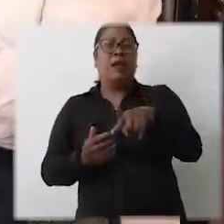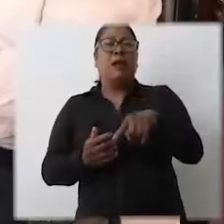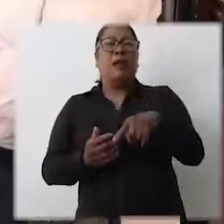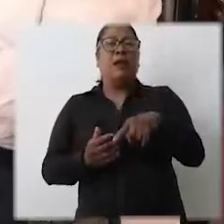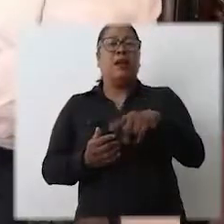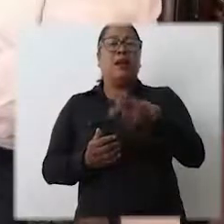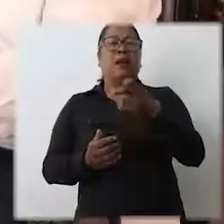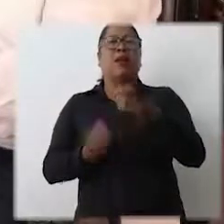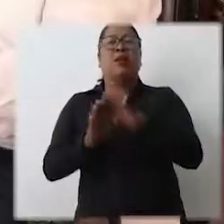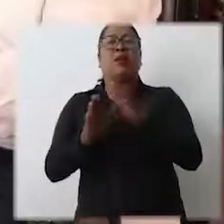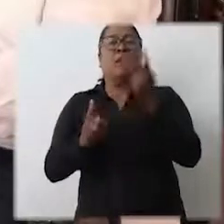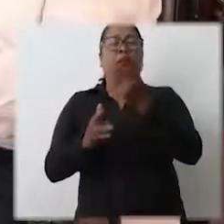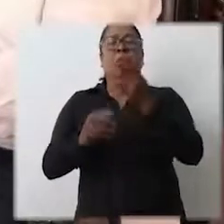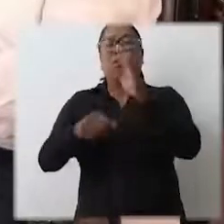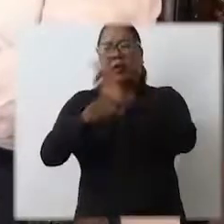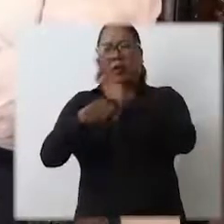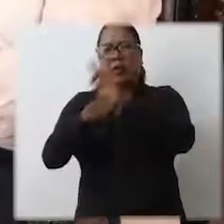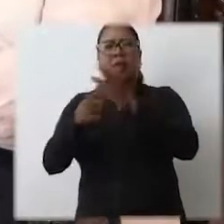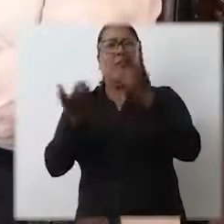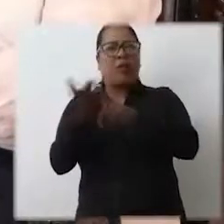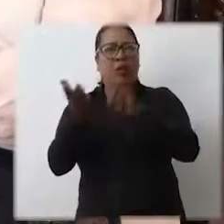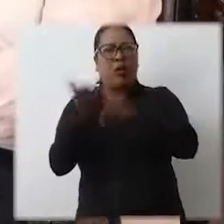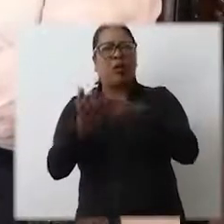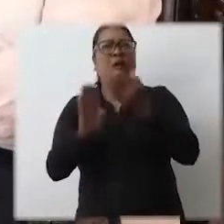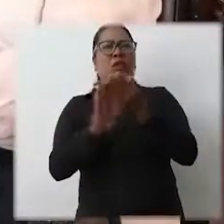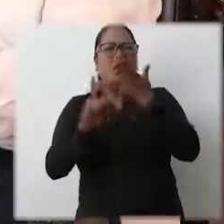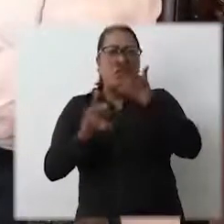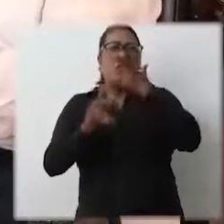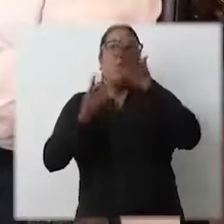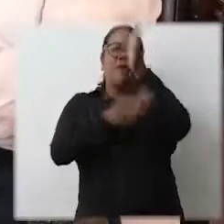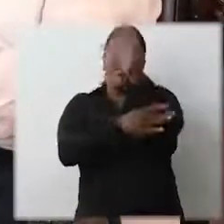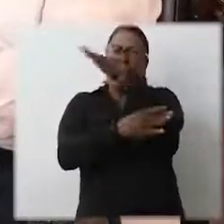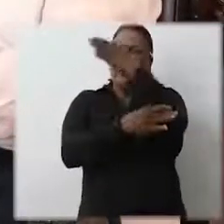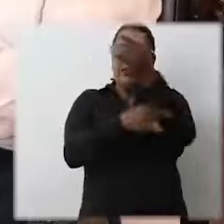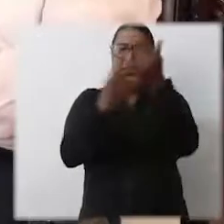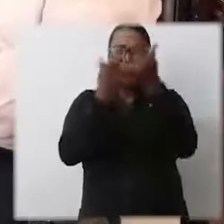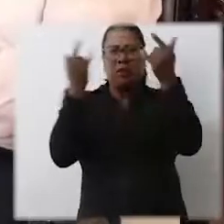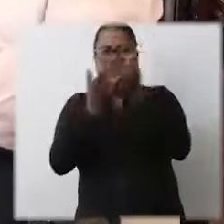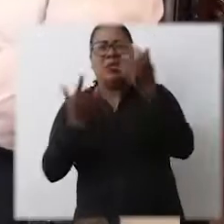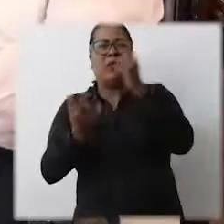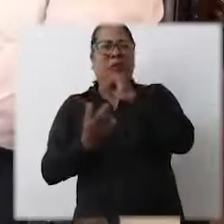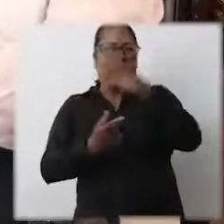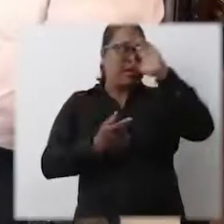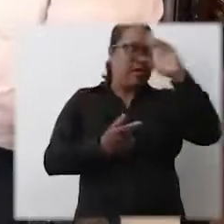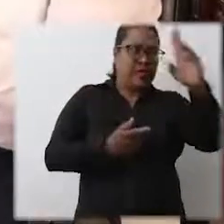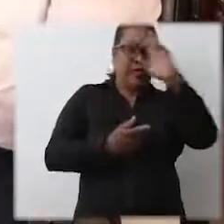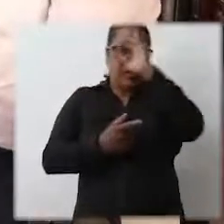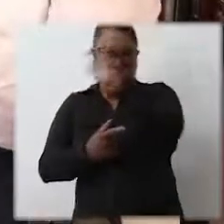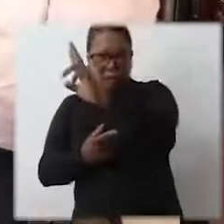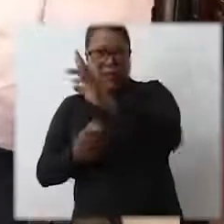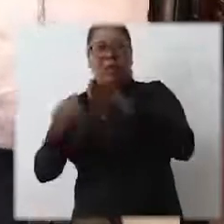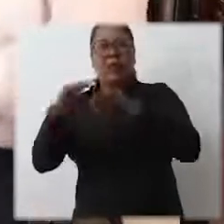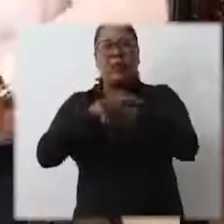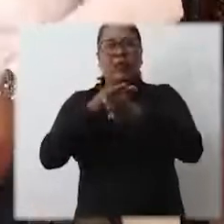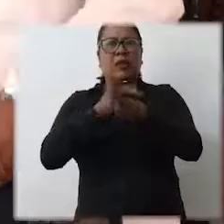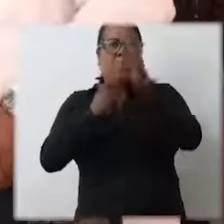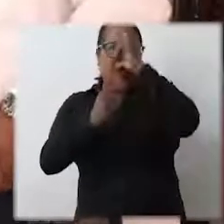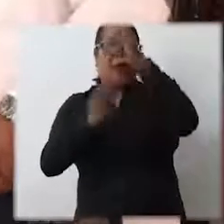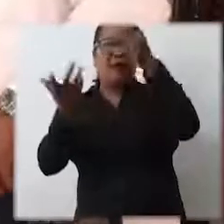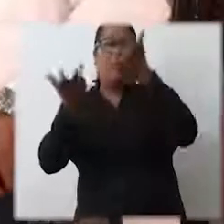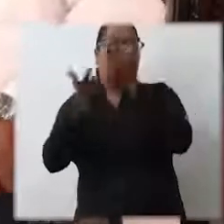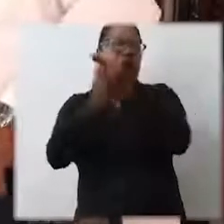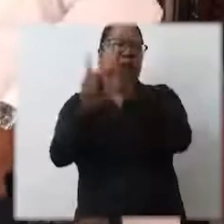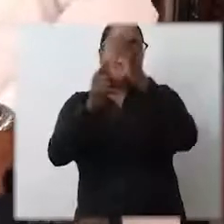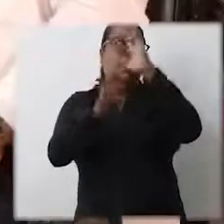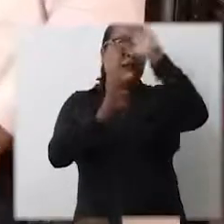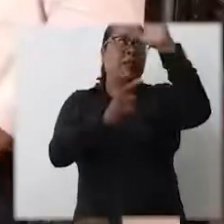como autoridades, muchas veces debido a nuestras constituciones, a través de nuestras